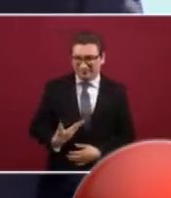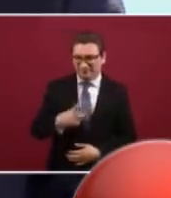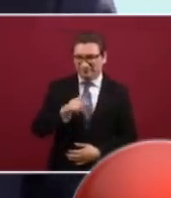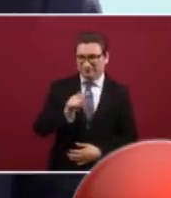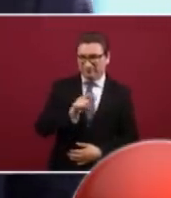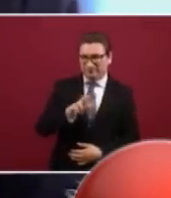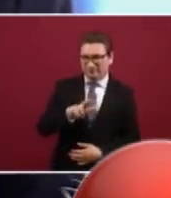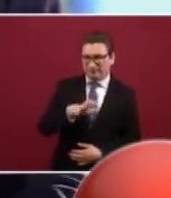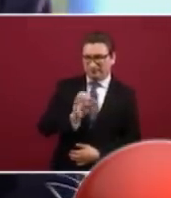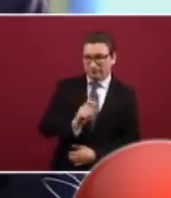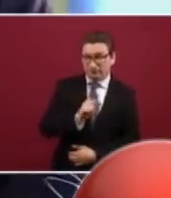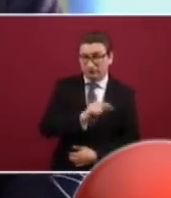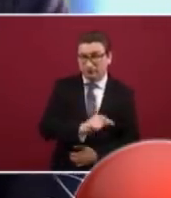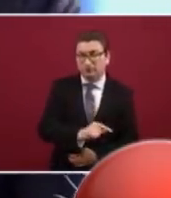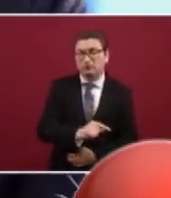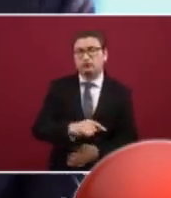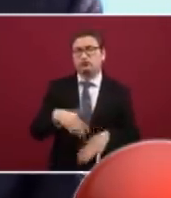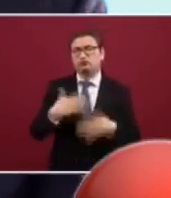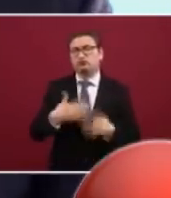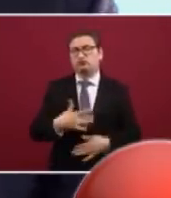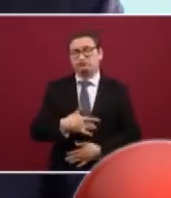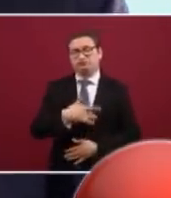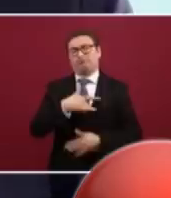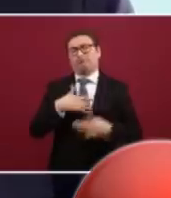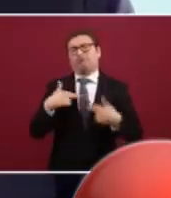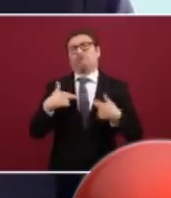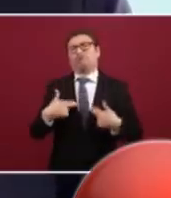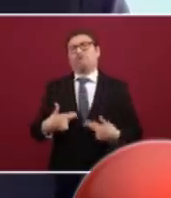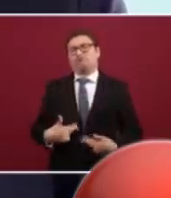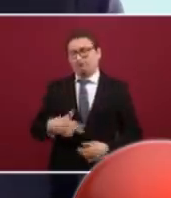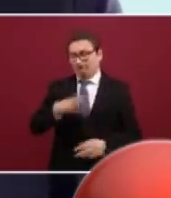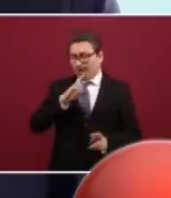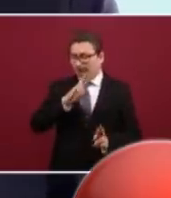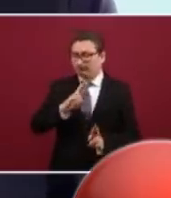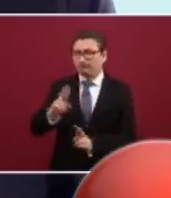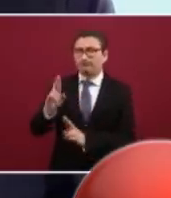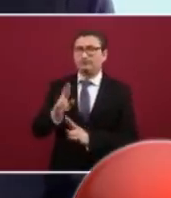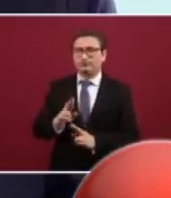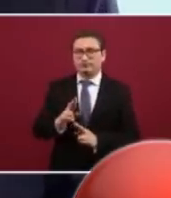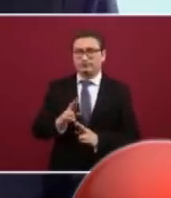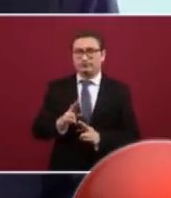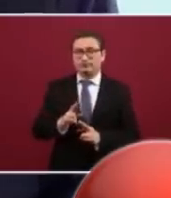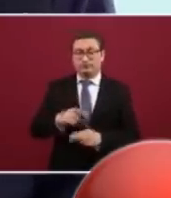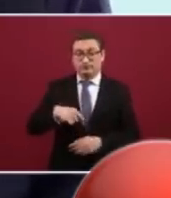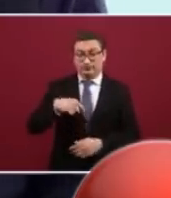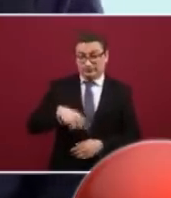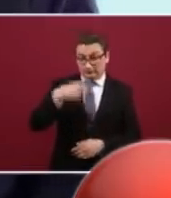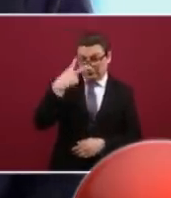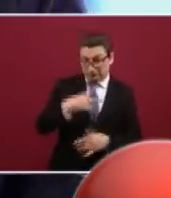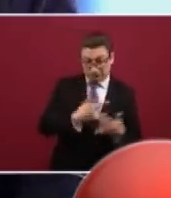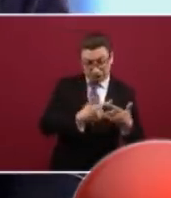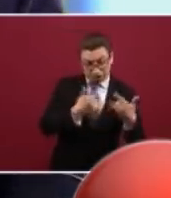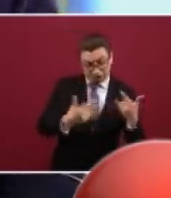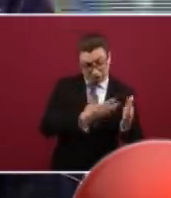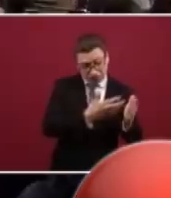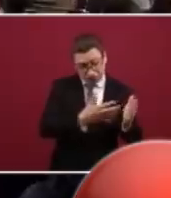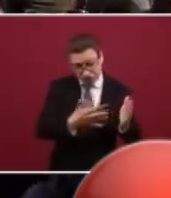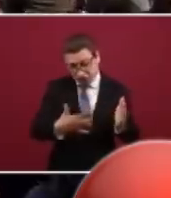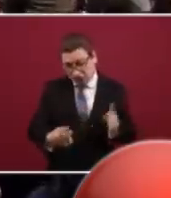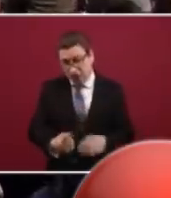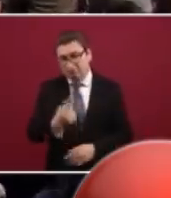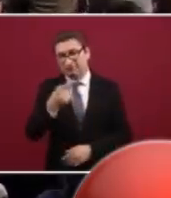más humanista que ha habido en la historia de nuestro país.